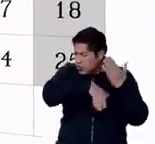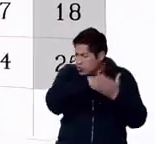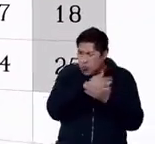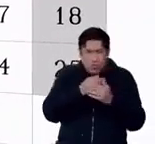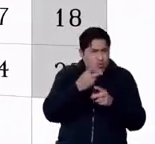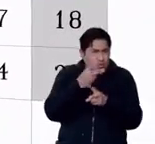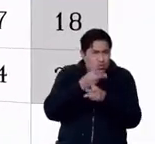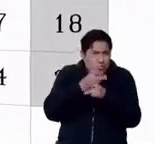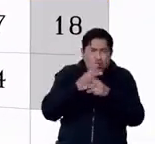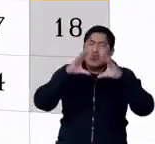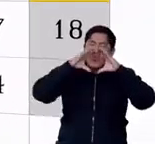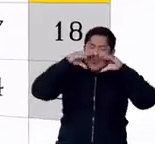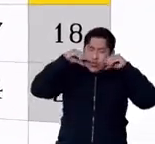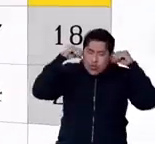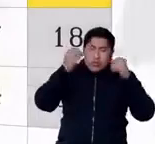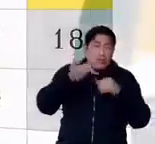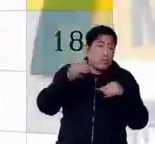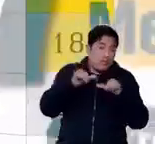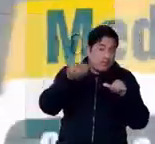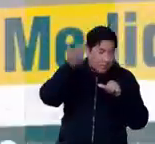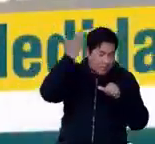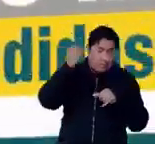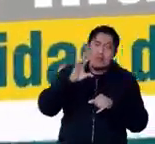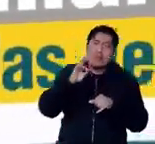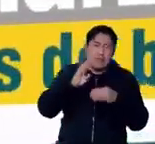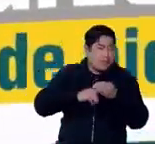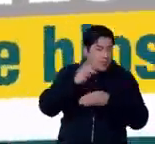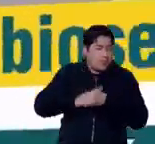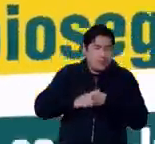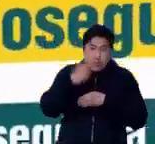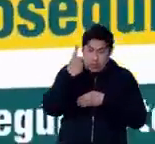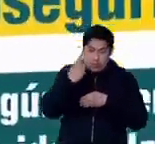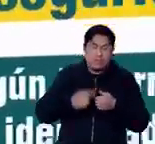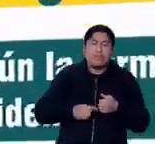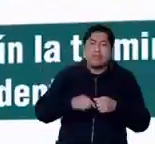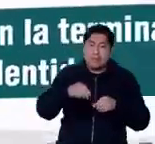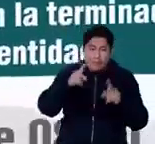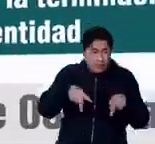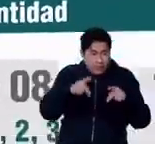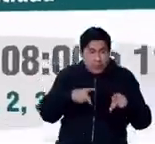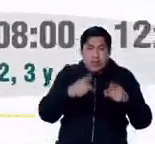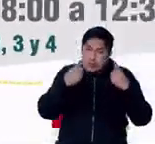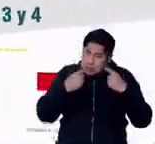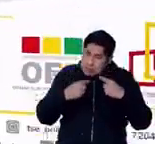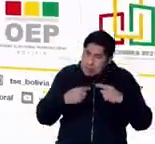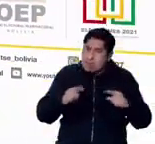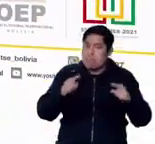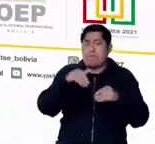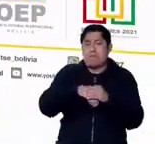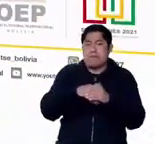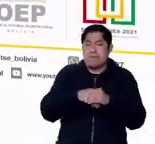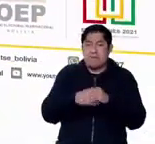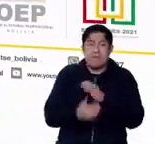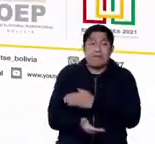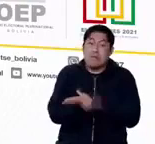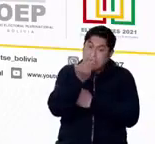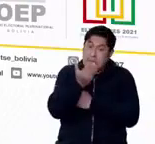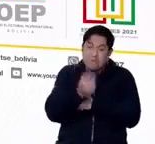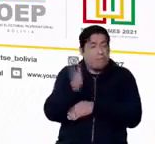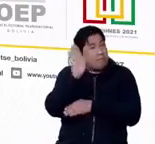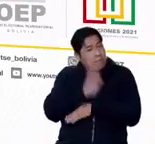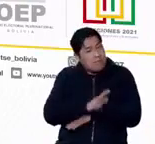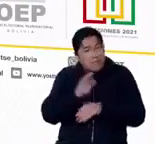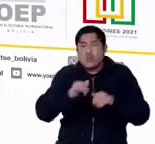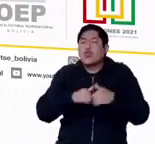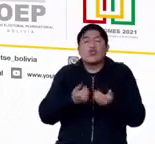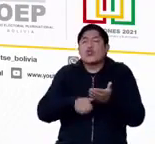se mantendrán todas las medidas de bioseguridad que se aplicaron el domingo 7 de marzo. Una de estas medidas es que los electores podrán ir a sufragar en 2